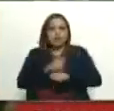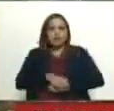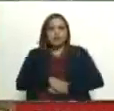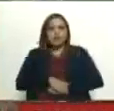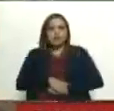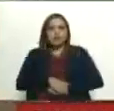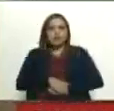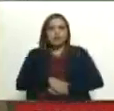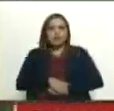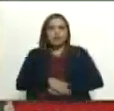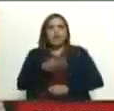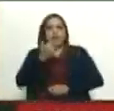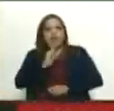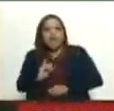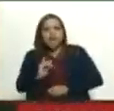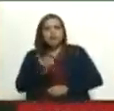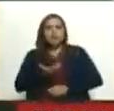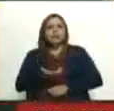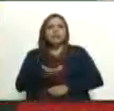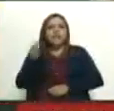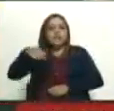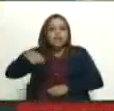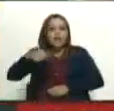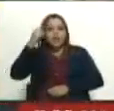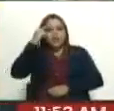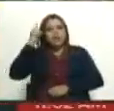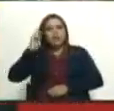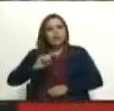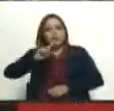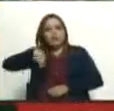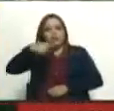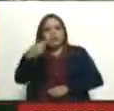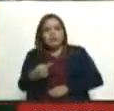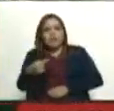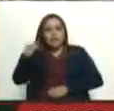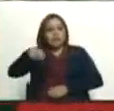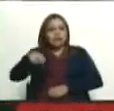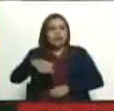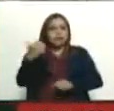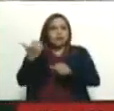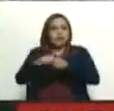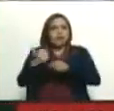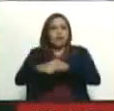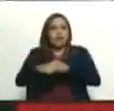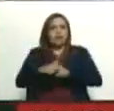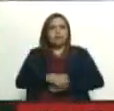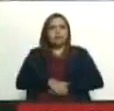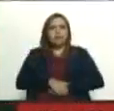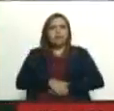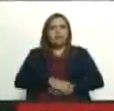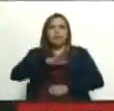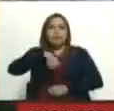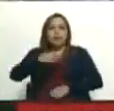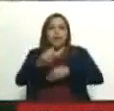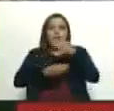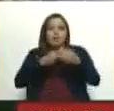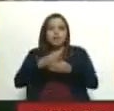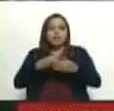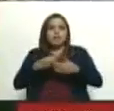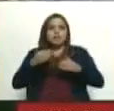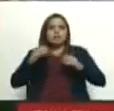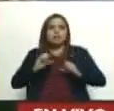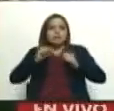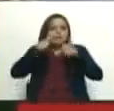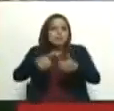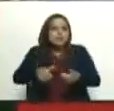tendrán lugar durante el día de hoy y de mañana acá en Maracaibo, para entonces dar ese salto cualitativo que ha pedido el